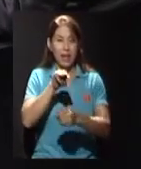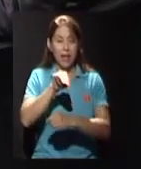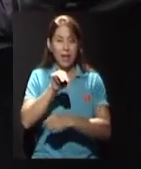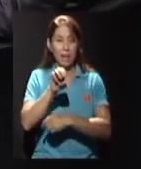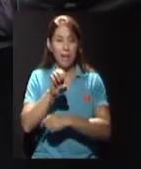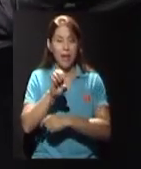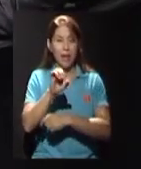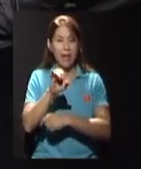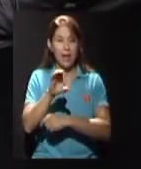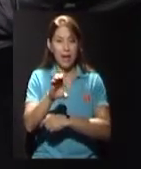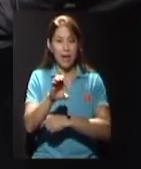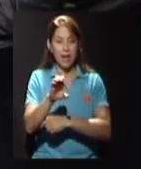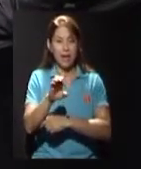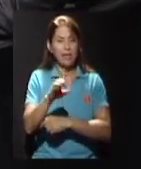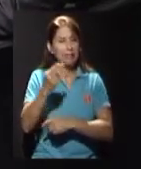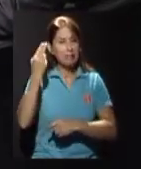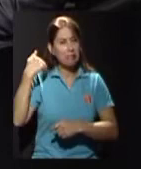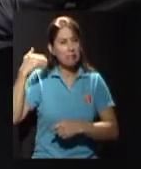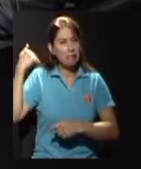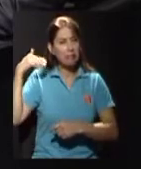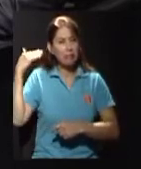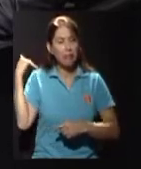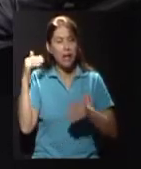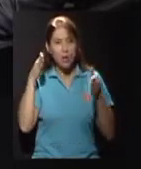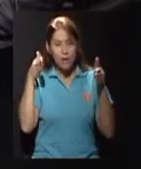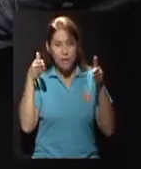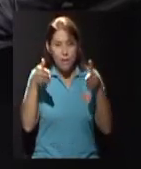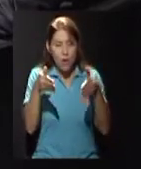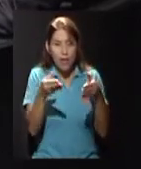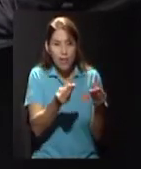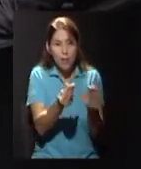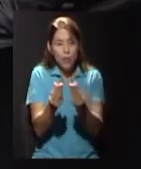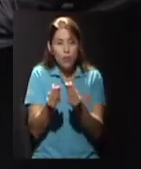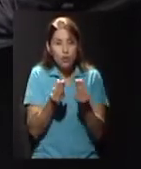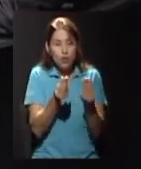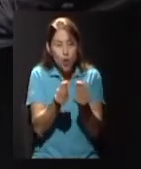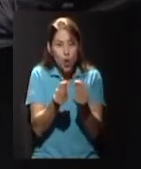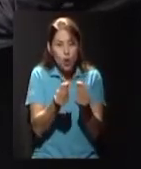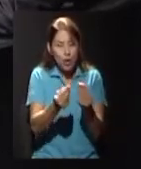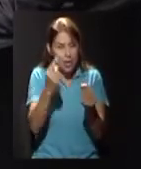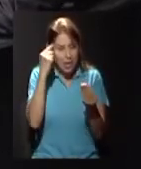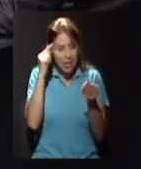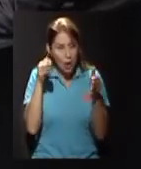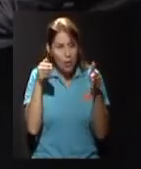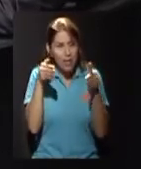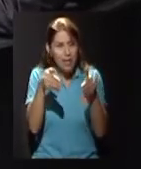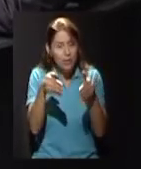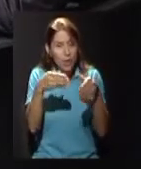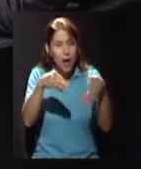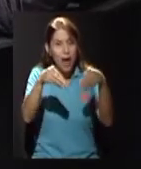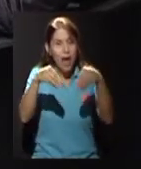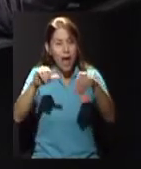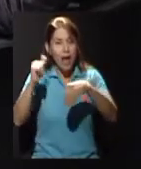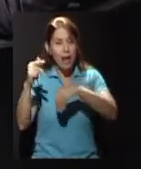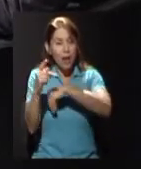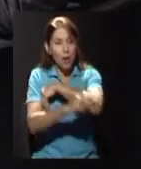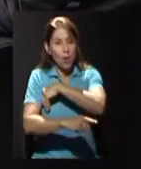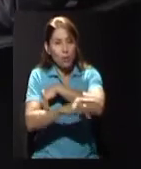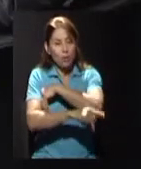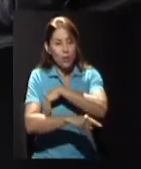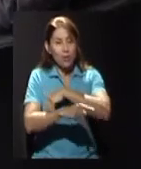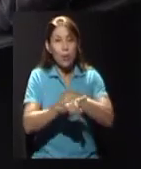un enfoque de producción y de orientación a la exportación pero deberíamos de